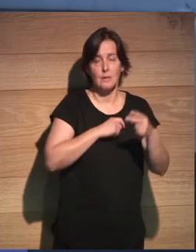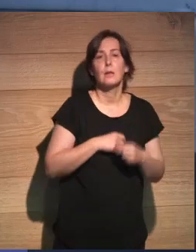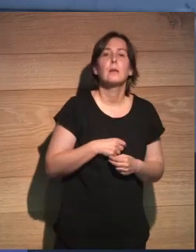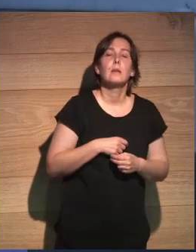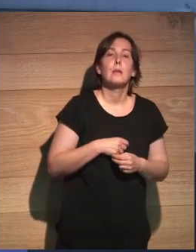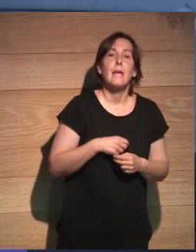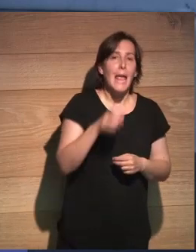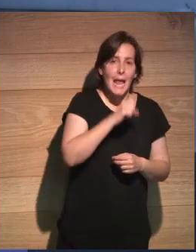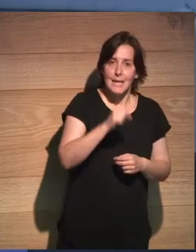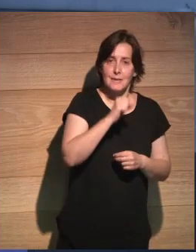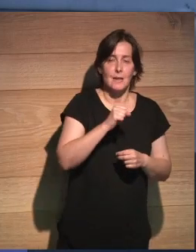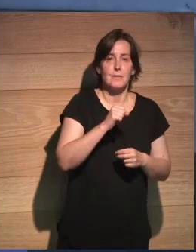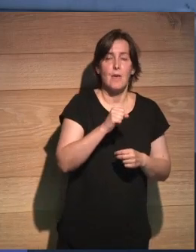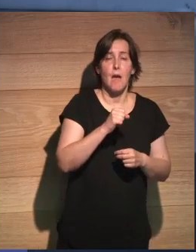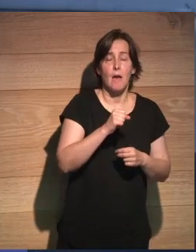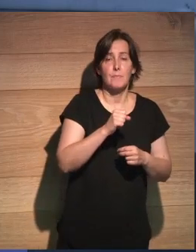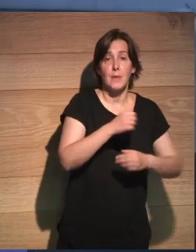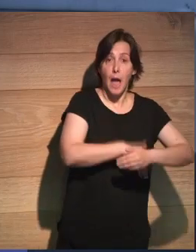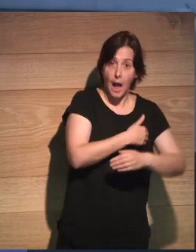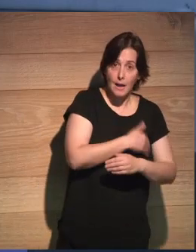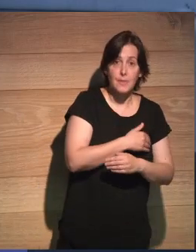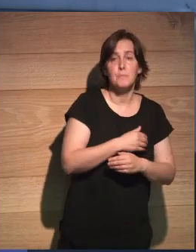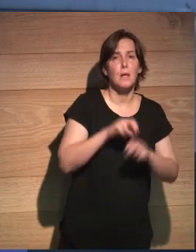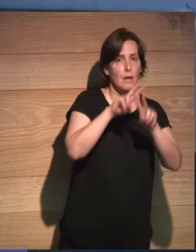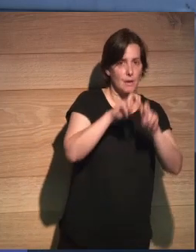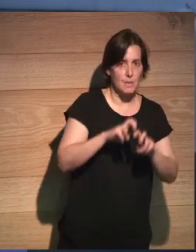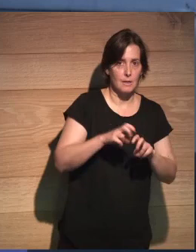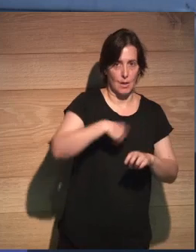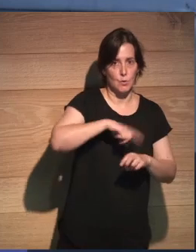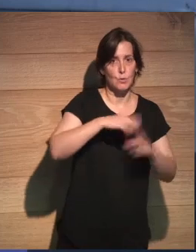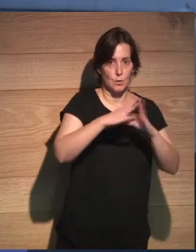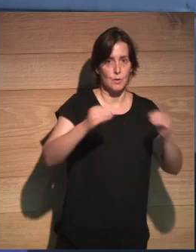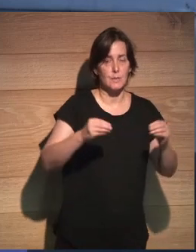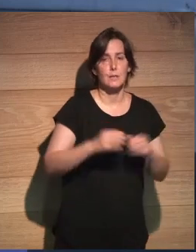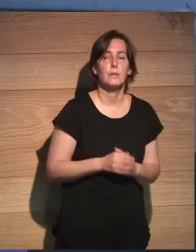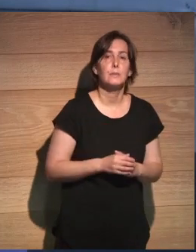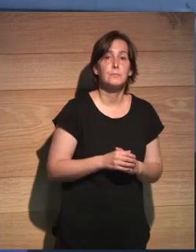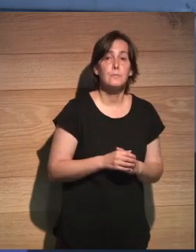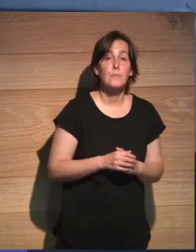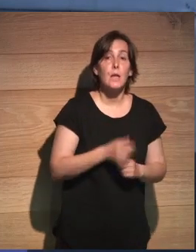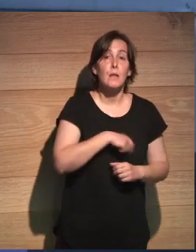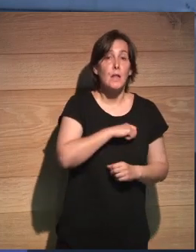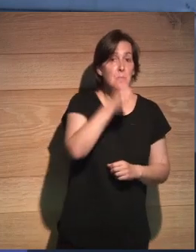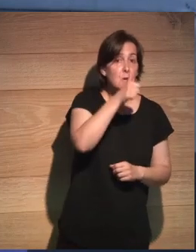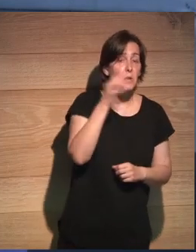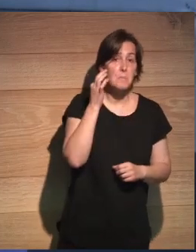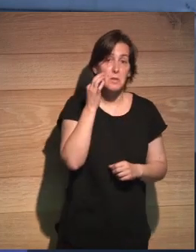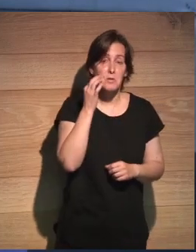investigación que se realiza en nuestras universidades. No hay español o española que no tenga